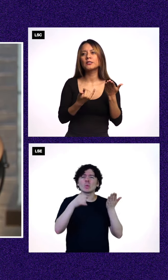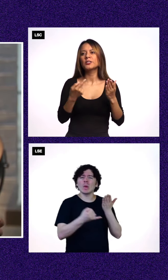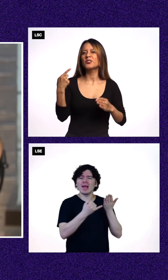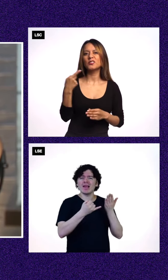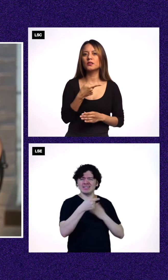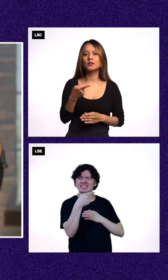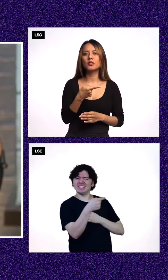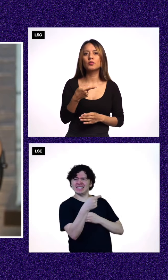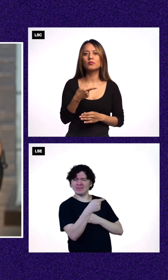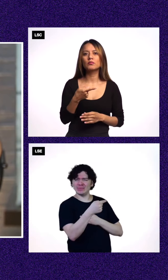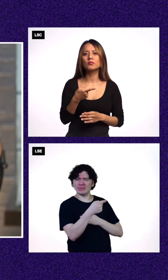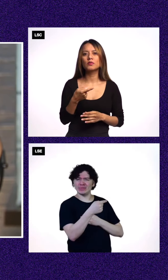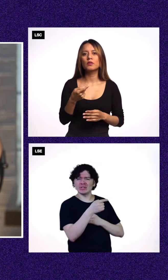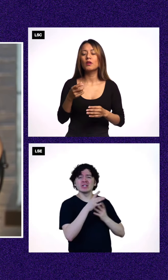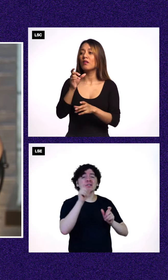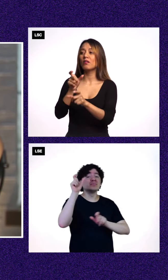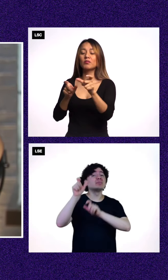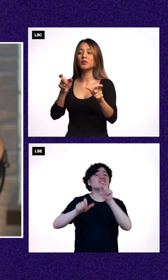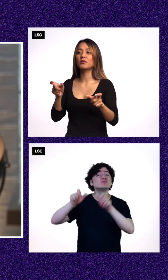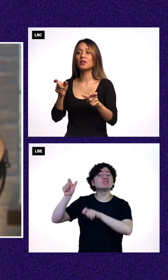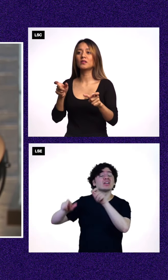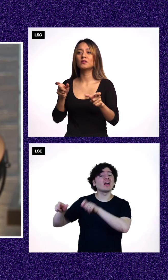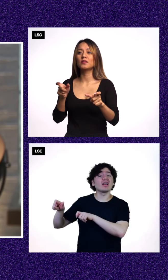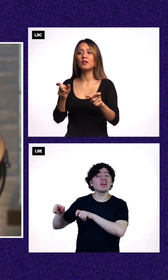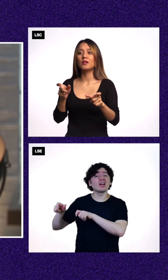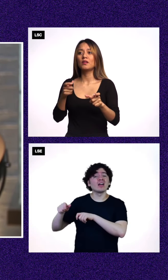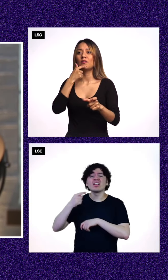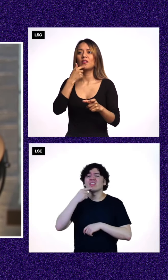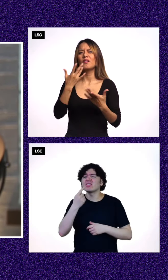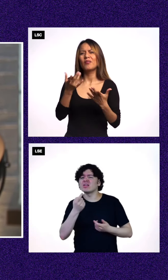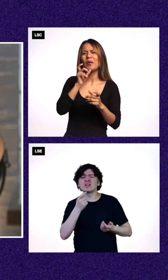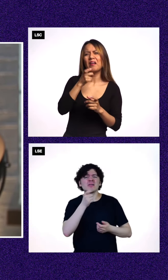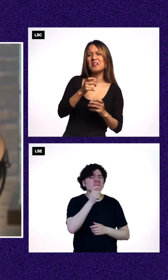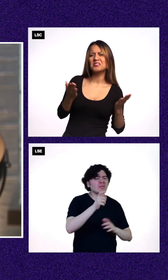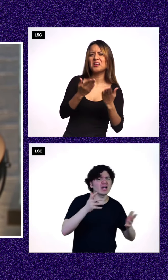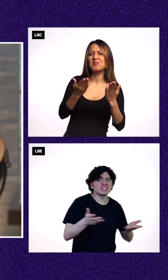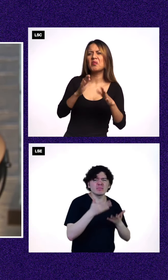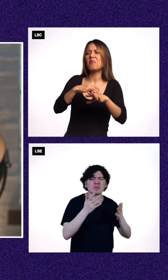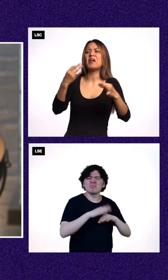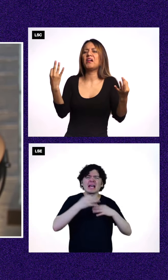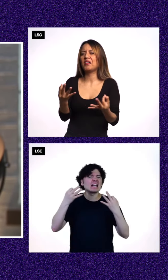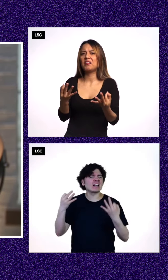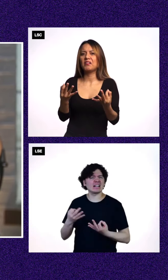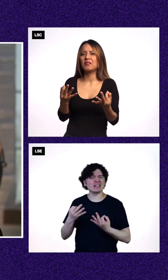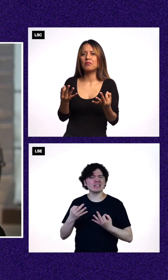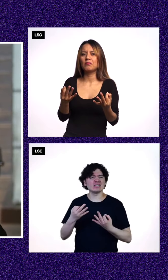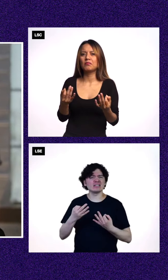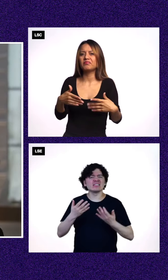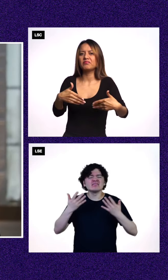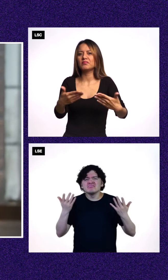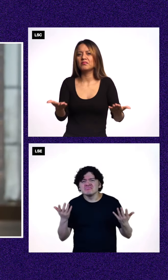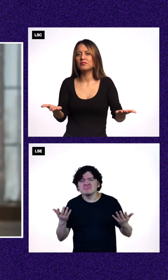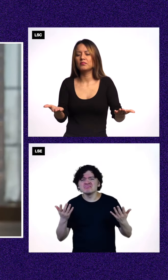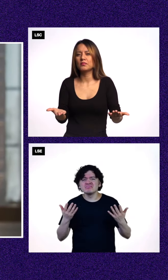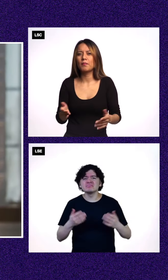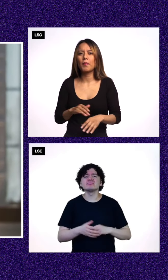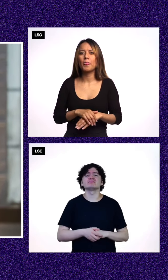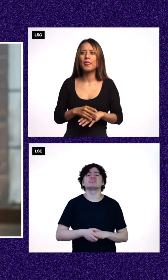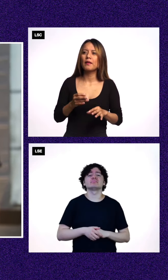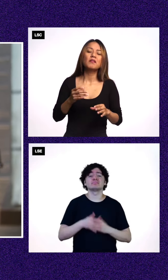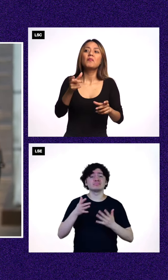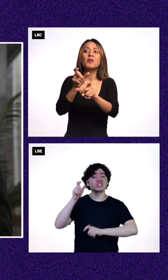gente no entiende el poder del ánimo. A algunos ni siquiera se les ocurriría la idea de ser intencionales en animar o en hablar